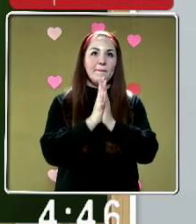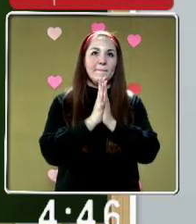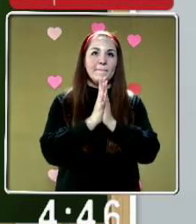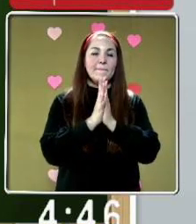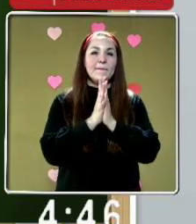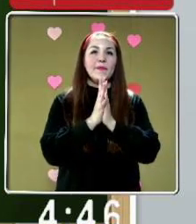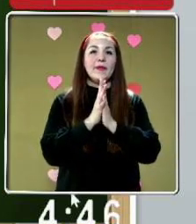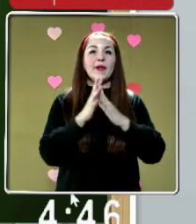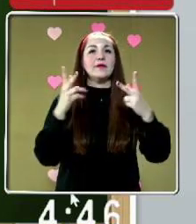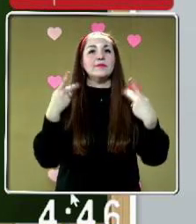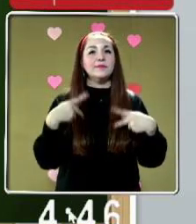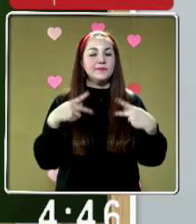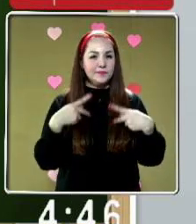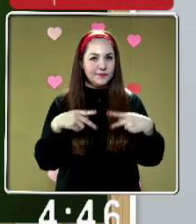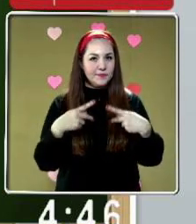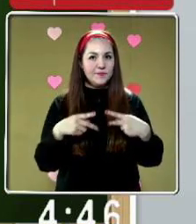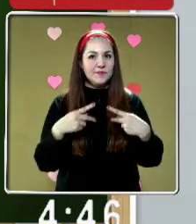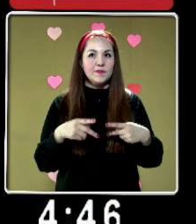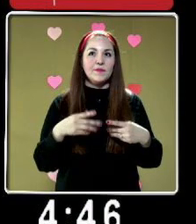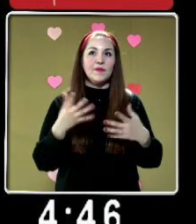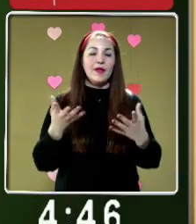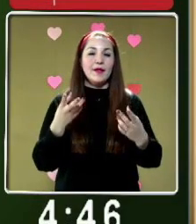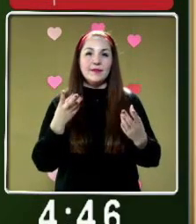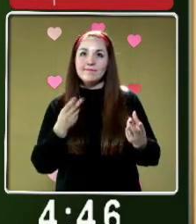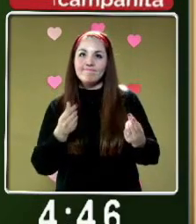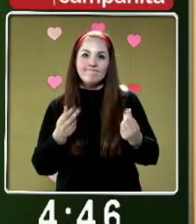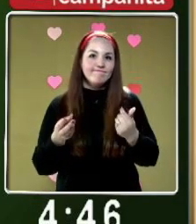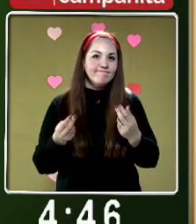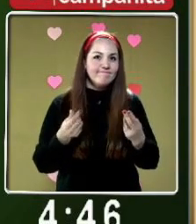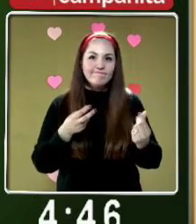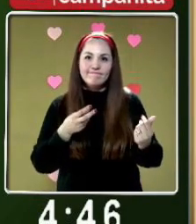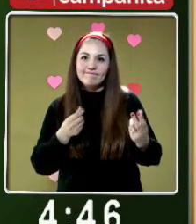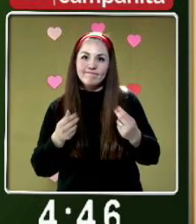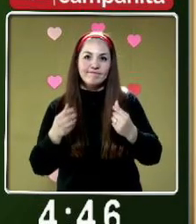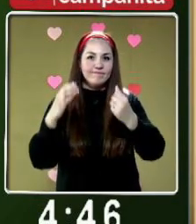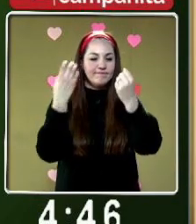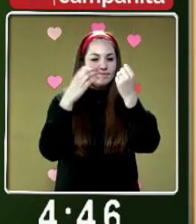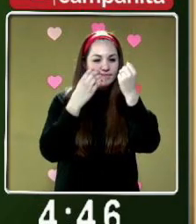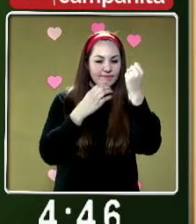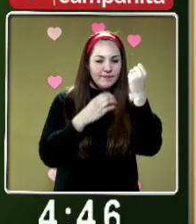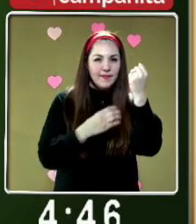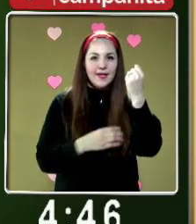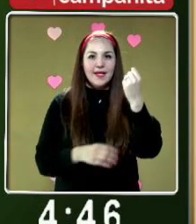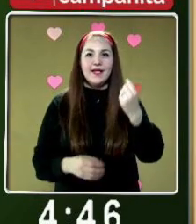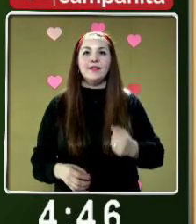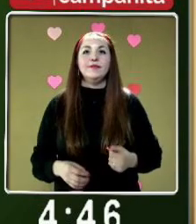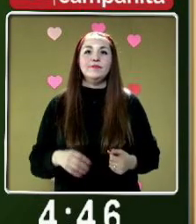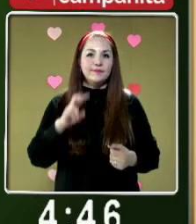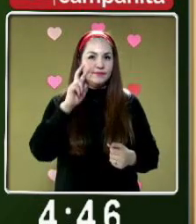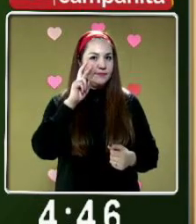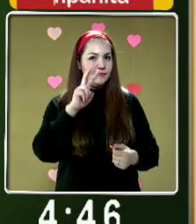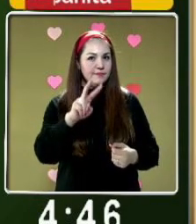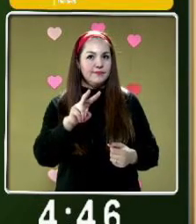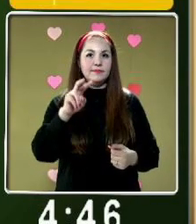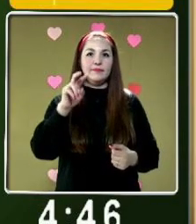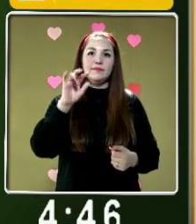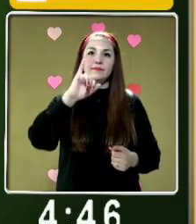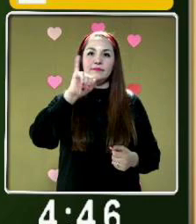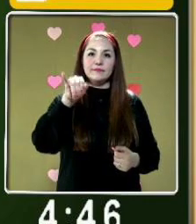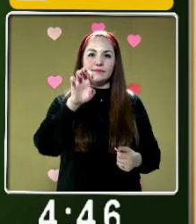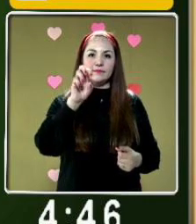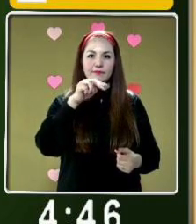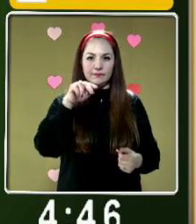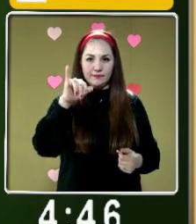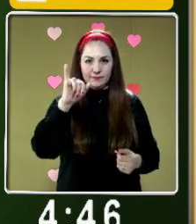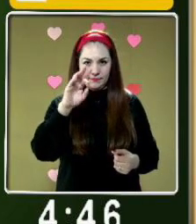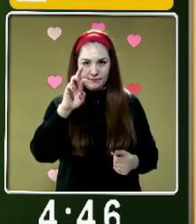las personas que estaban muy activas en la plataforma. De comentarios. Así es. Tenemos a Jennifer Hernández,